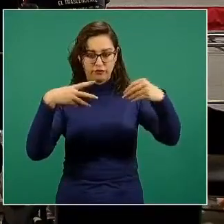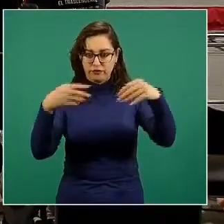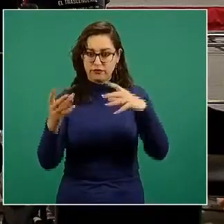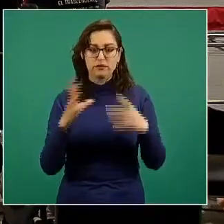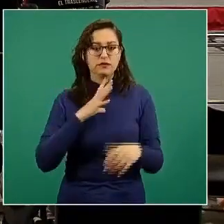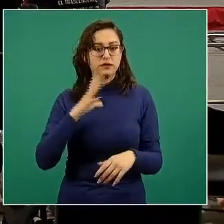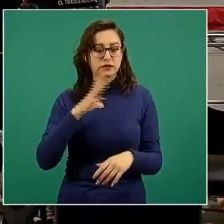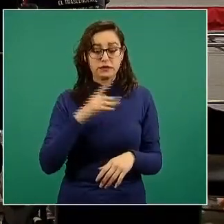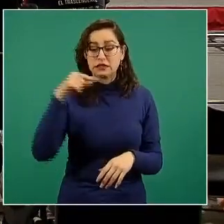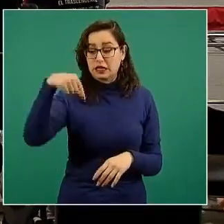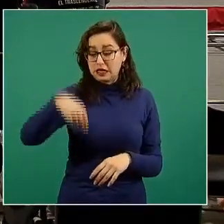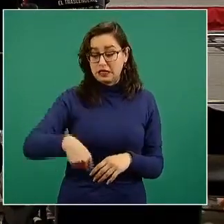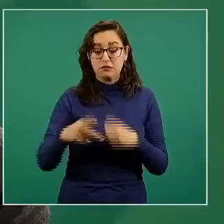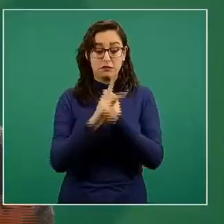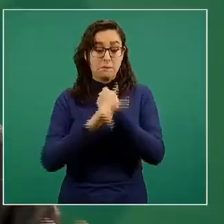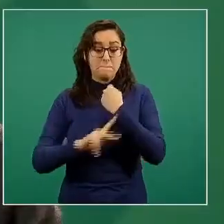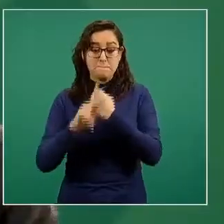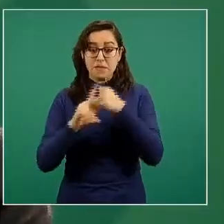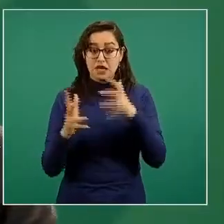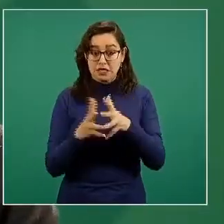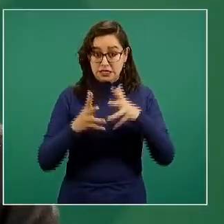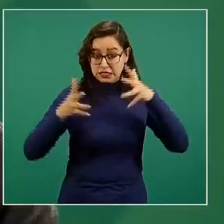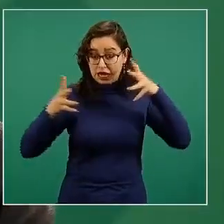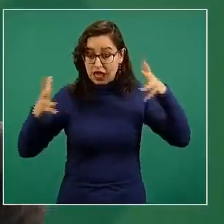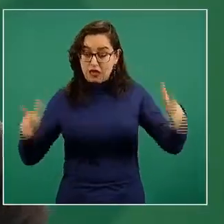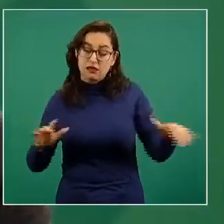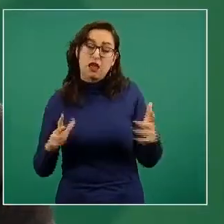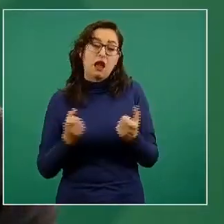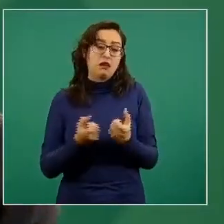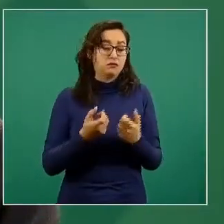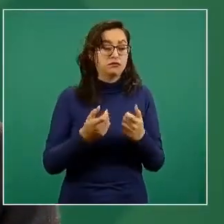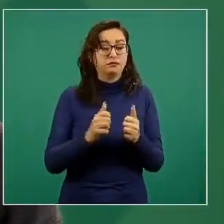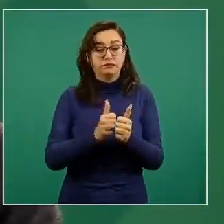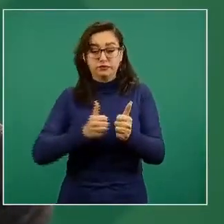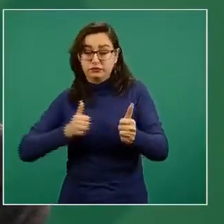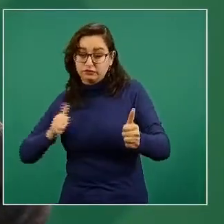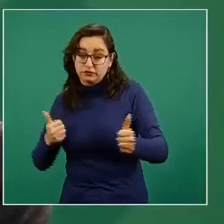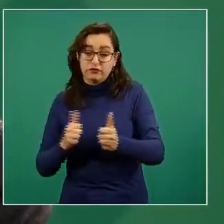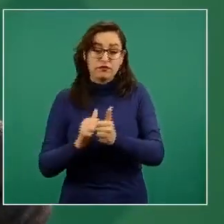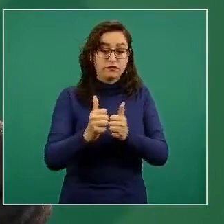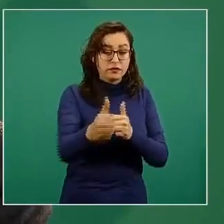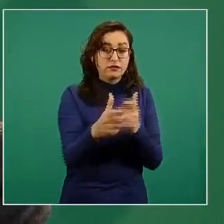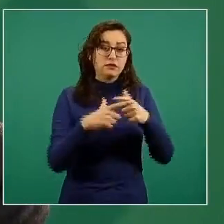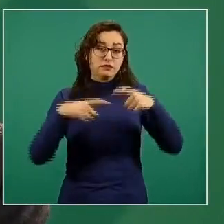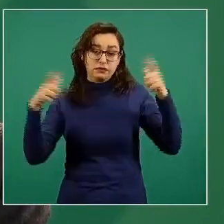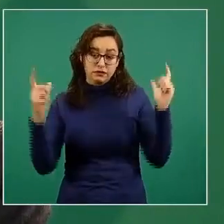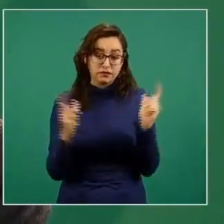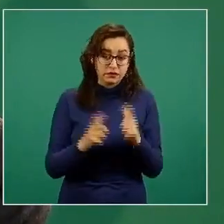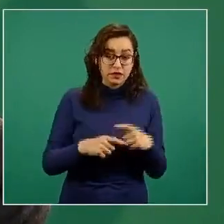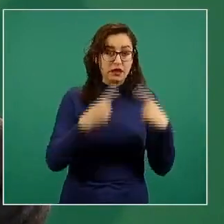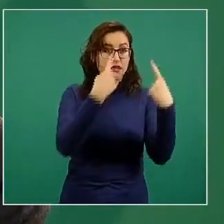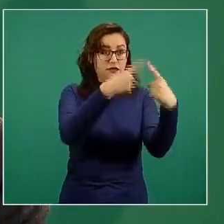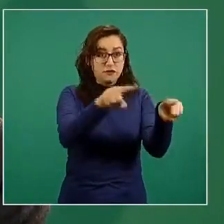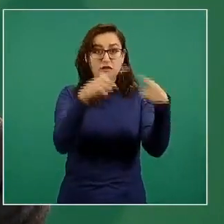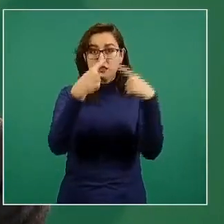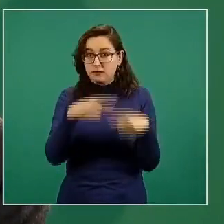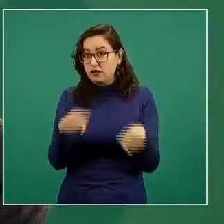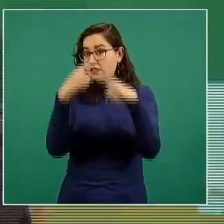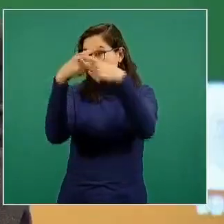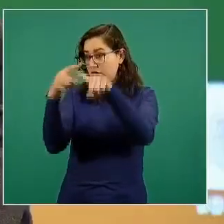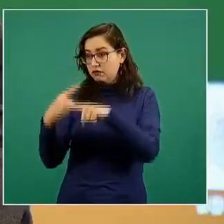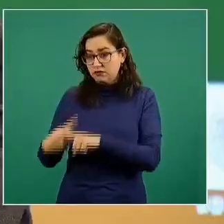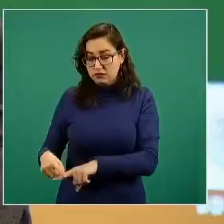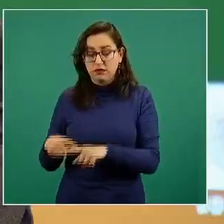una forma heterogénea entre las entidades federativas, como ya todos ustedes lo conocen, y